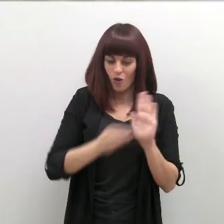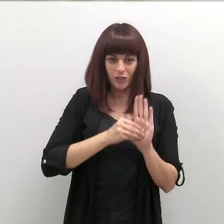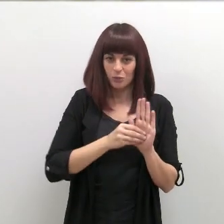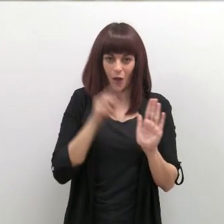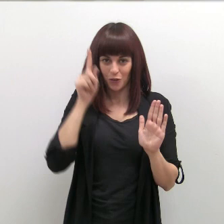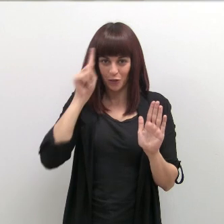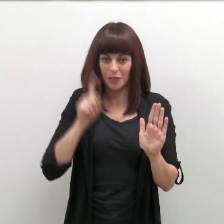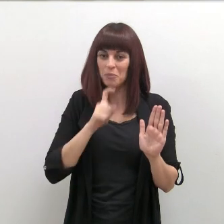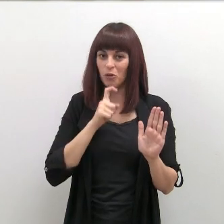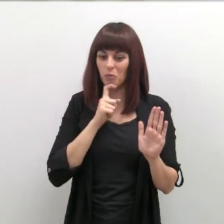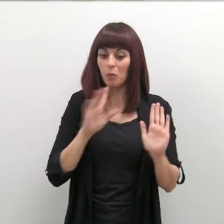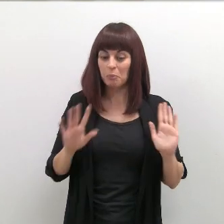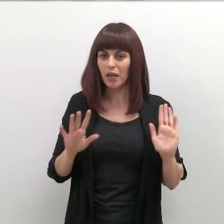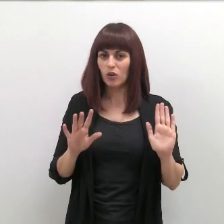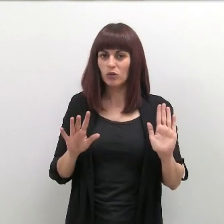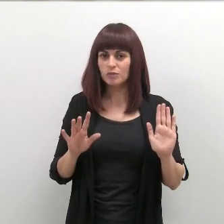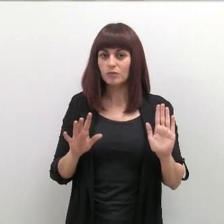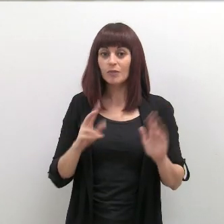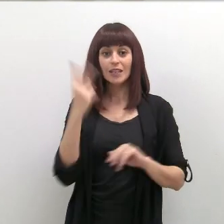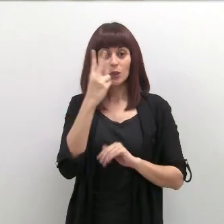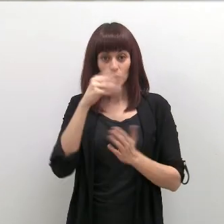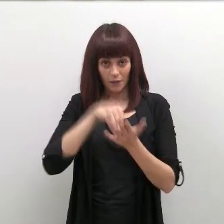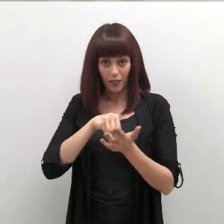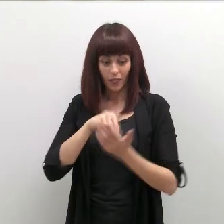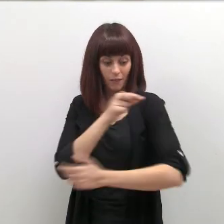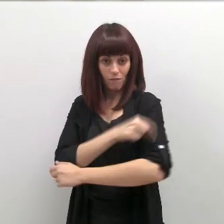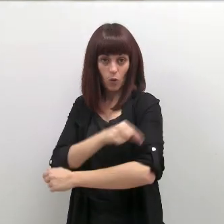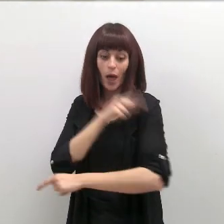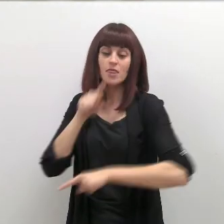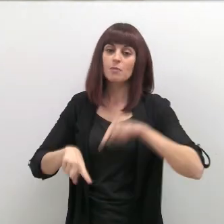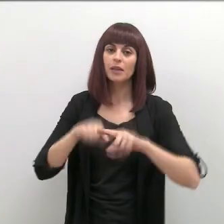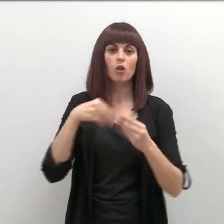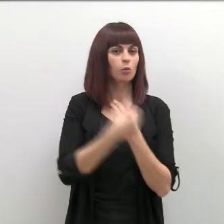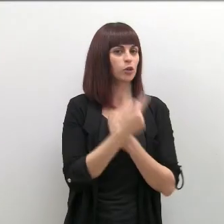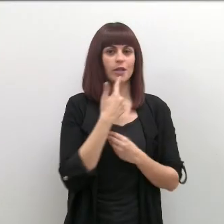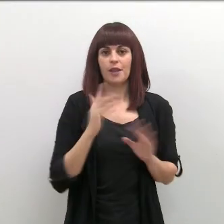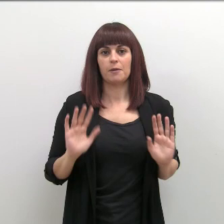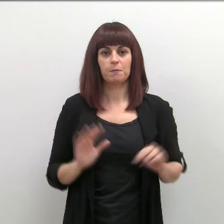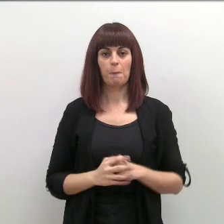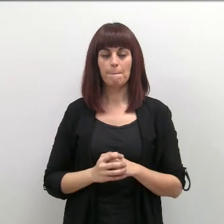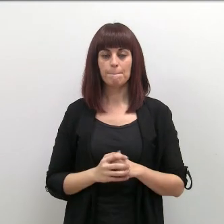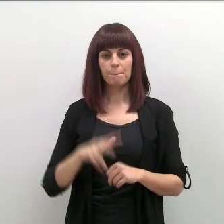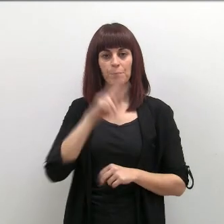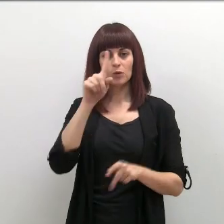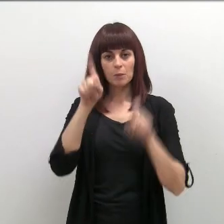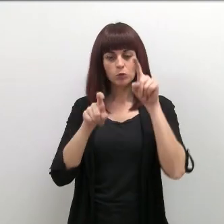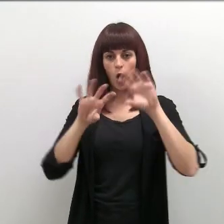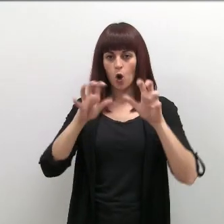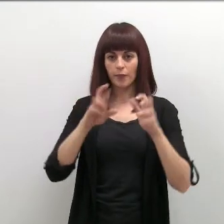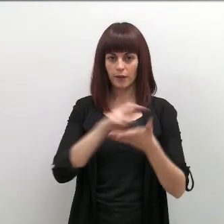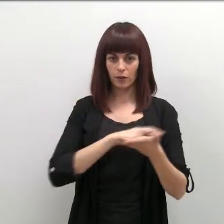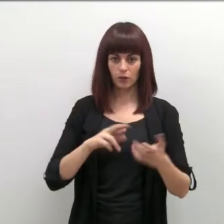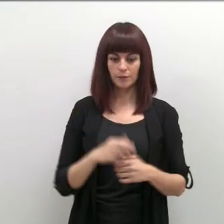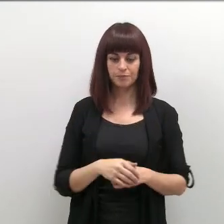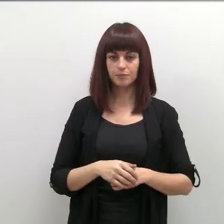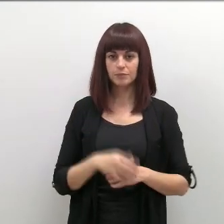vamos, en principio se les administrará la segunda dosis según marque ese documento. Otra pregunta de Onda Regional. ¿Tienen datos ya de